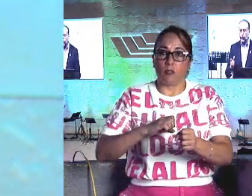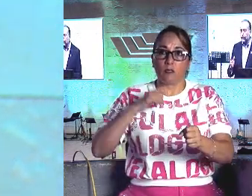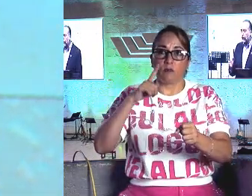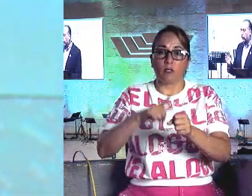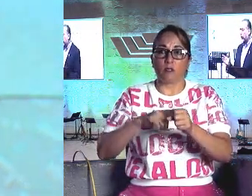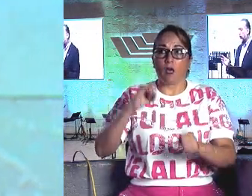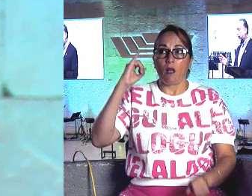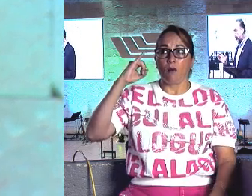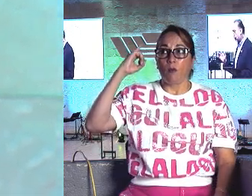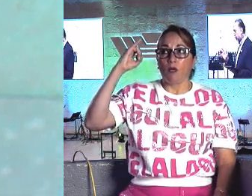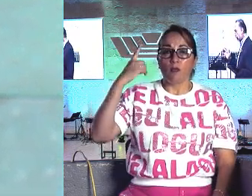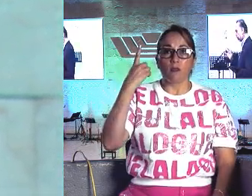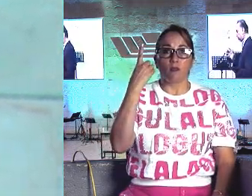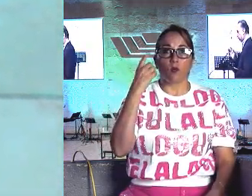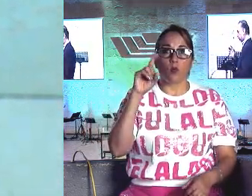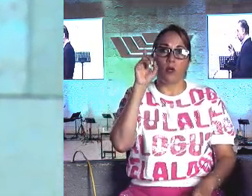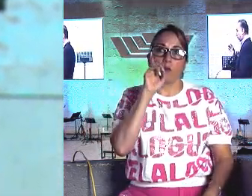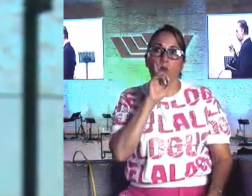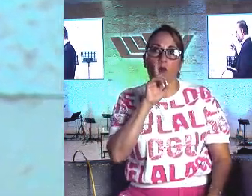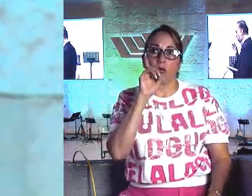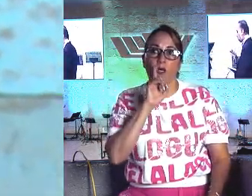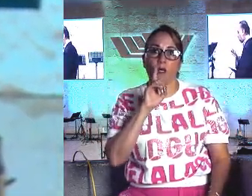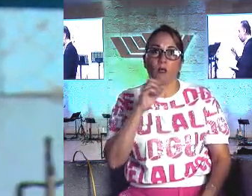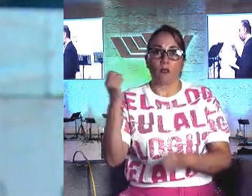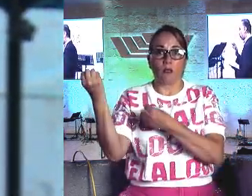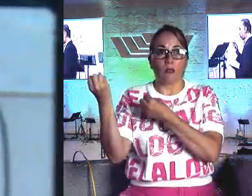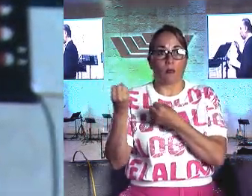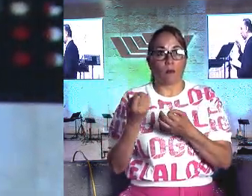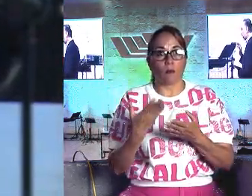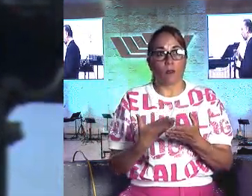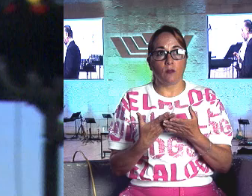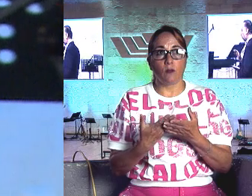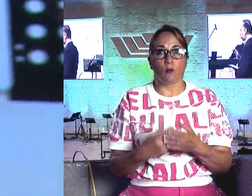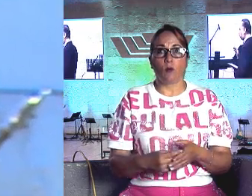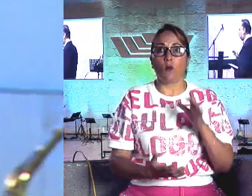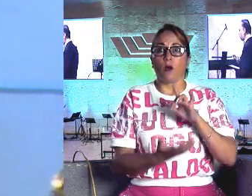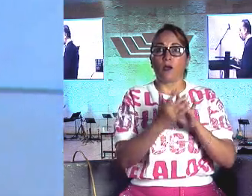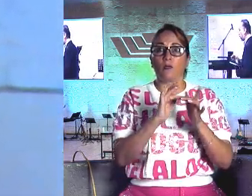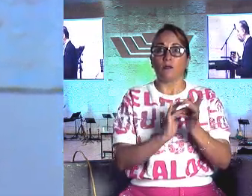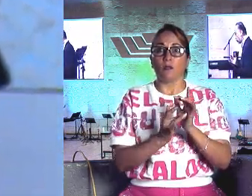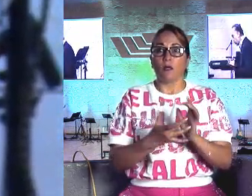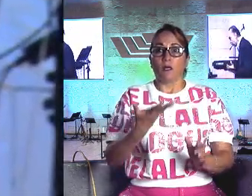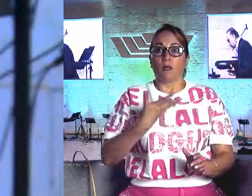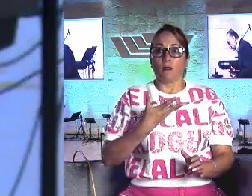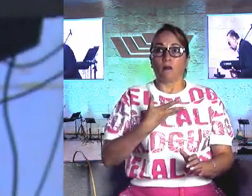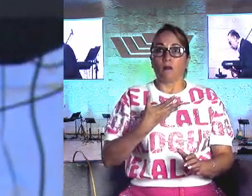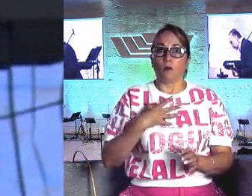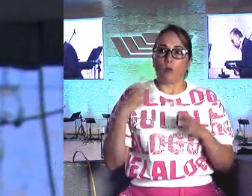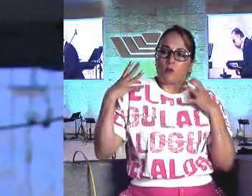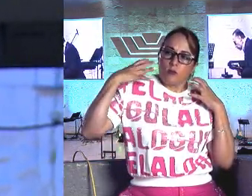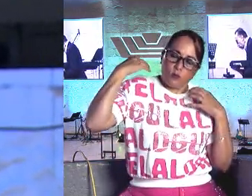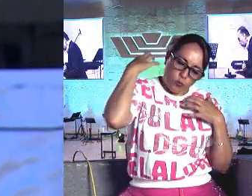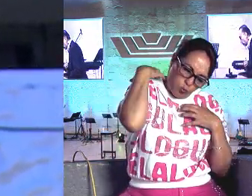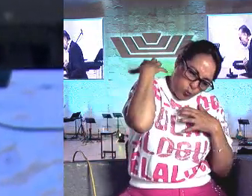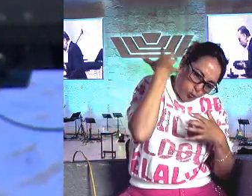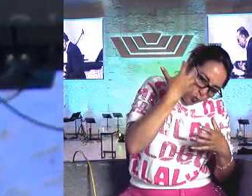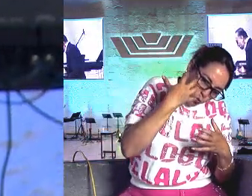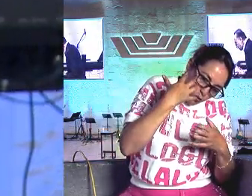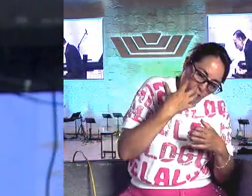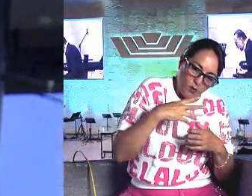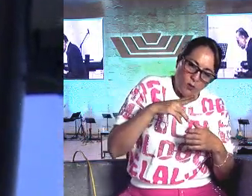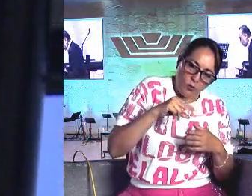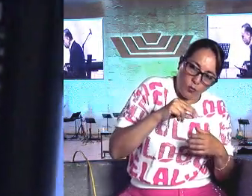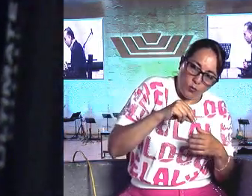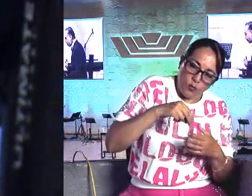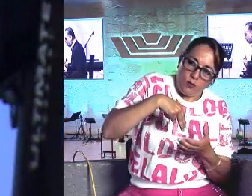Imagínense la mujer que llegó con Jesús y que tenía muchos años encorvada y que no se podía enderezar y